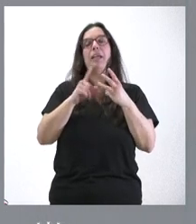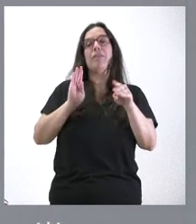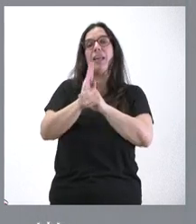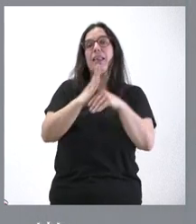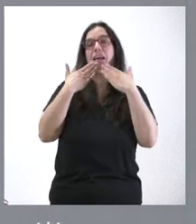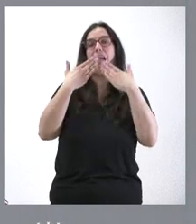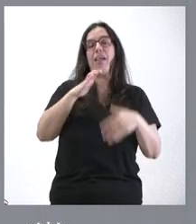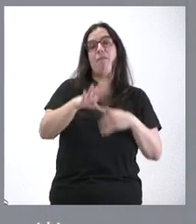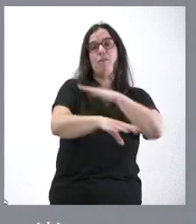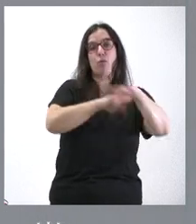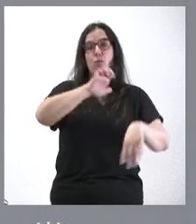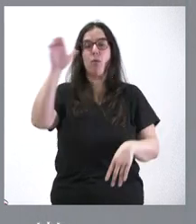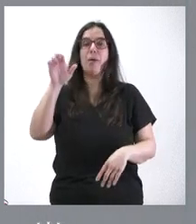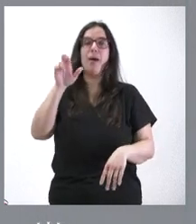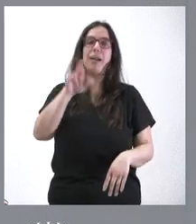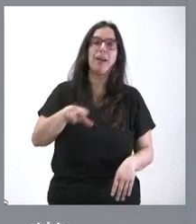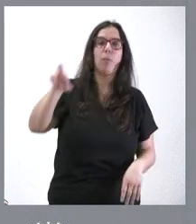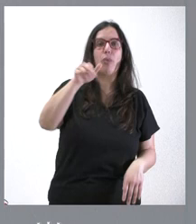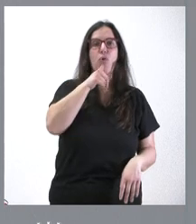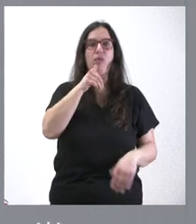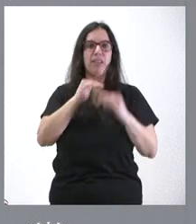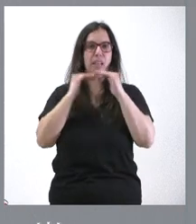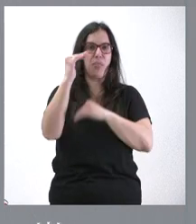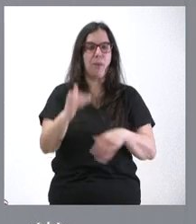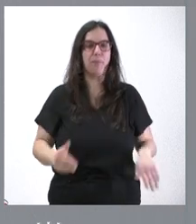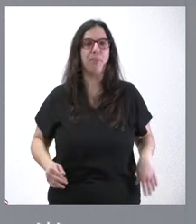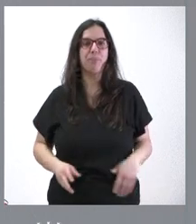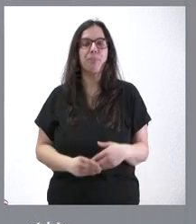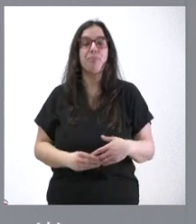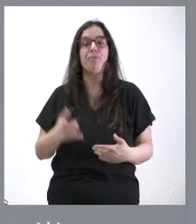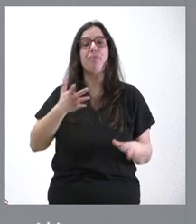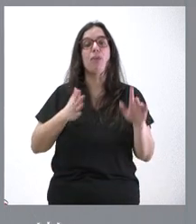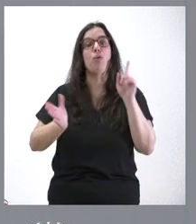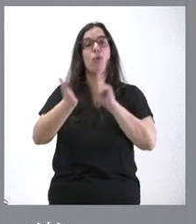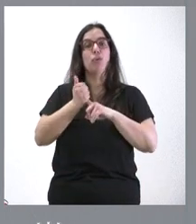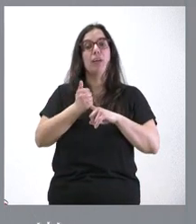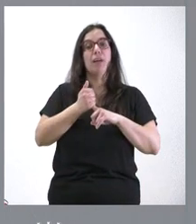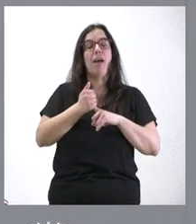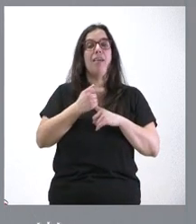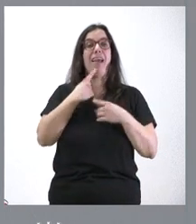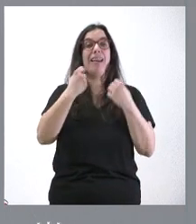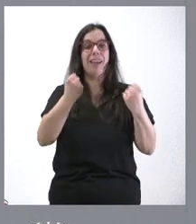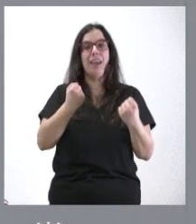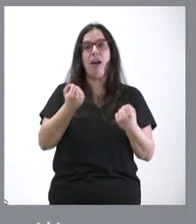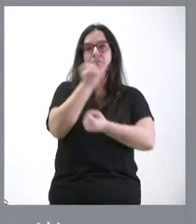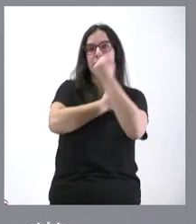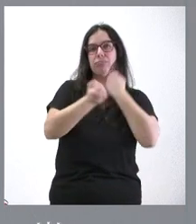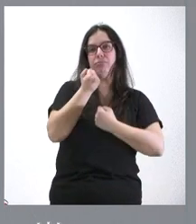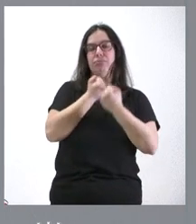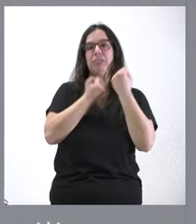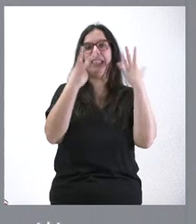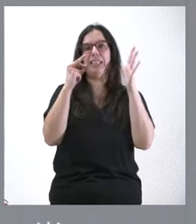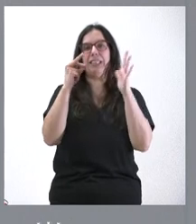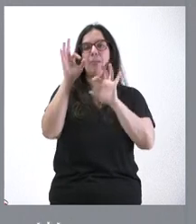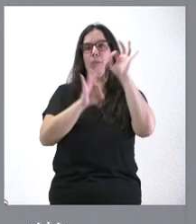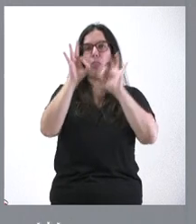europeos de recuperación y resilencia se va a conseguir una mejora de la eficiencia energética con una reducción del mal 70 por